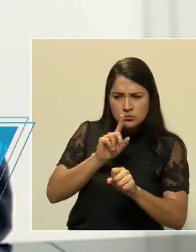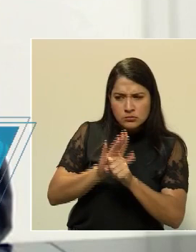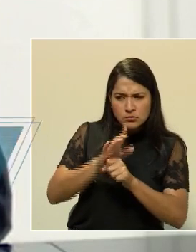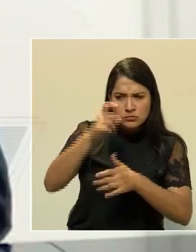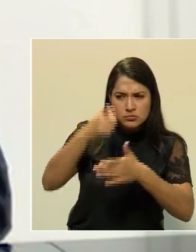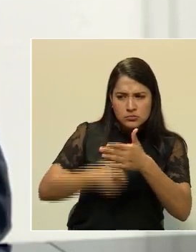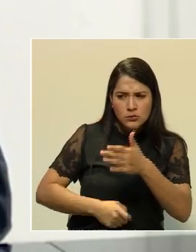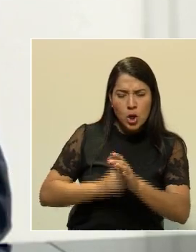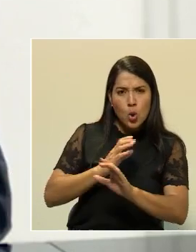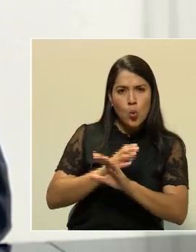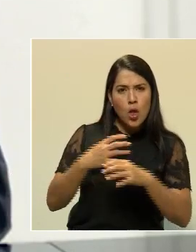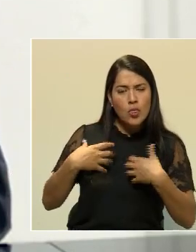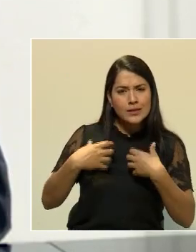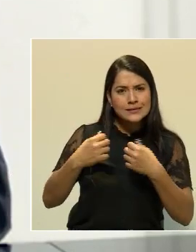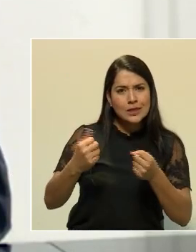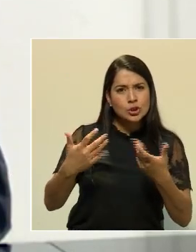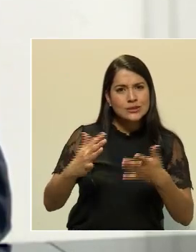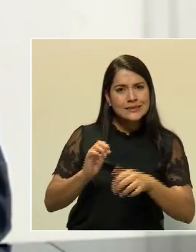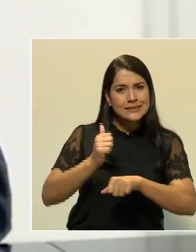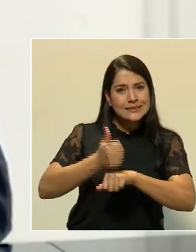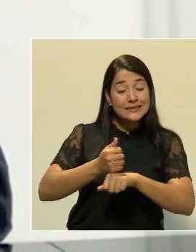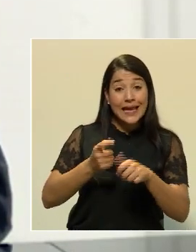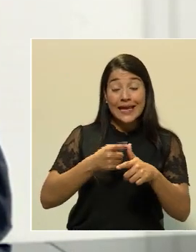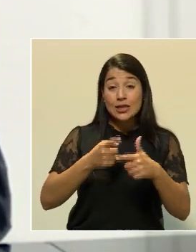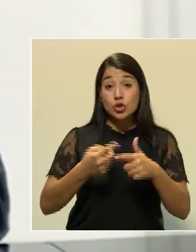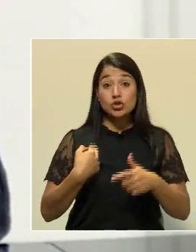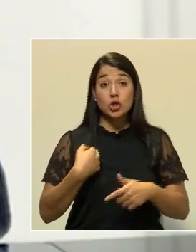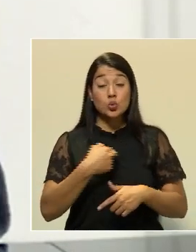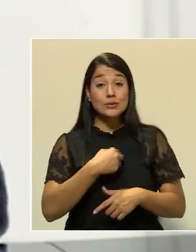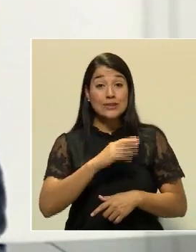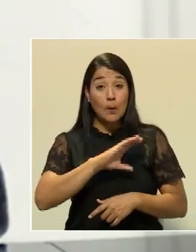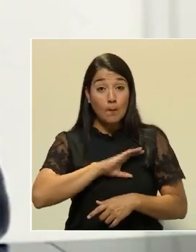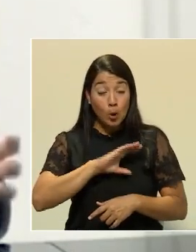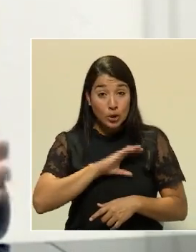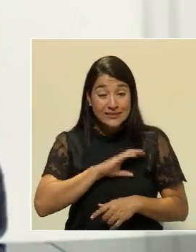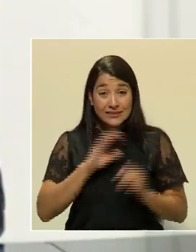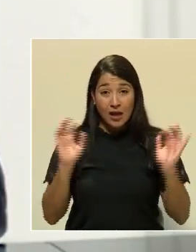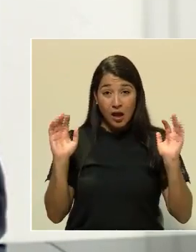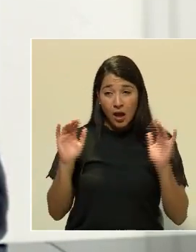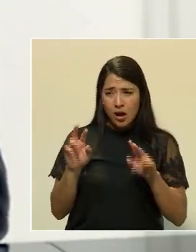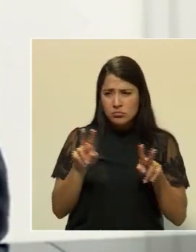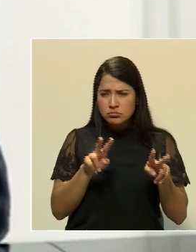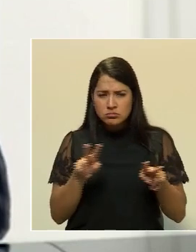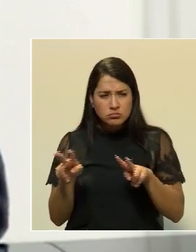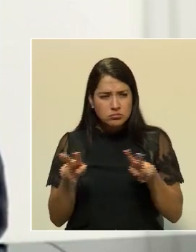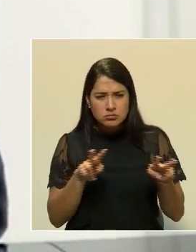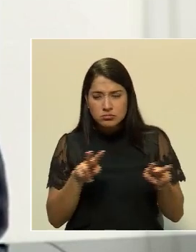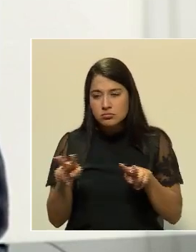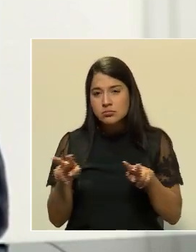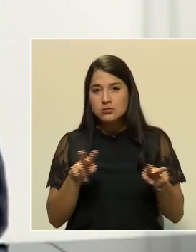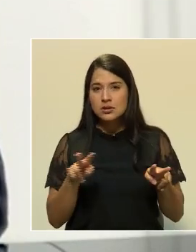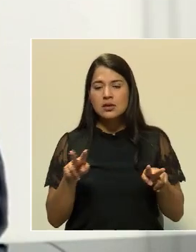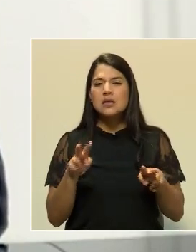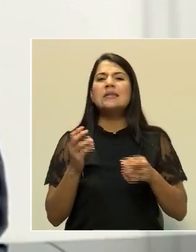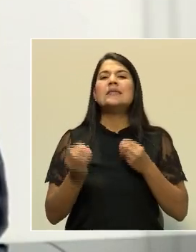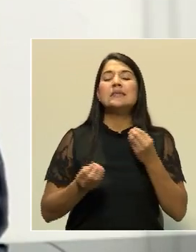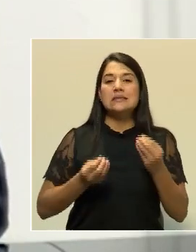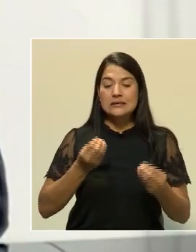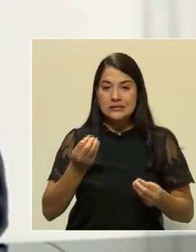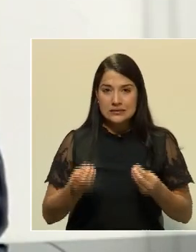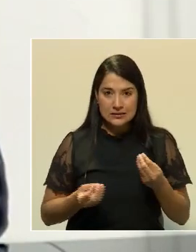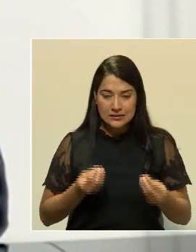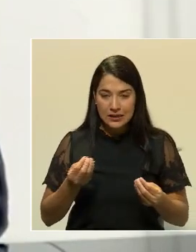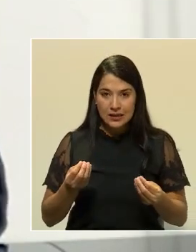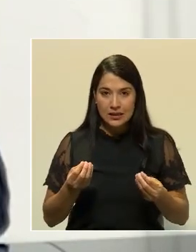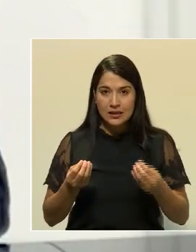las medidas sanitarias, de manera que el personal policial nuestro que va a estar abocado en el transcurso de esta ruta, lo que va a intentar hacer